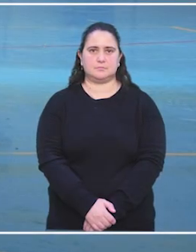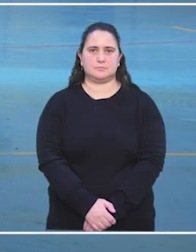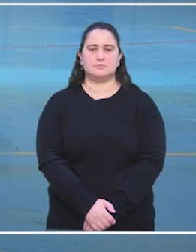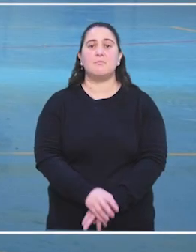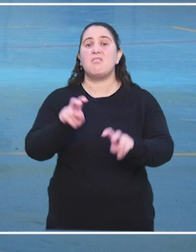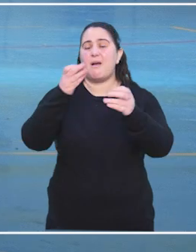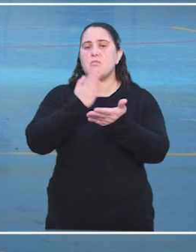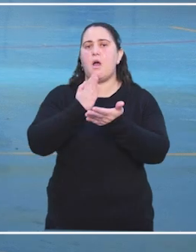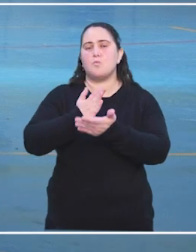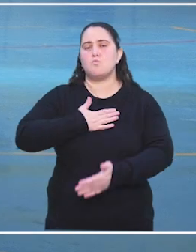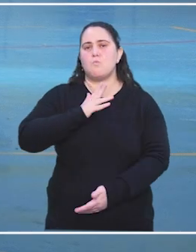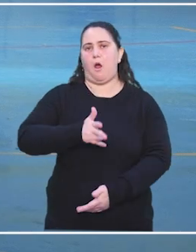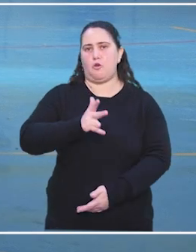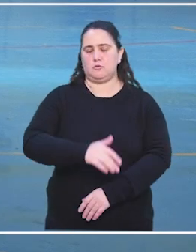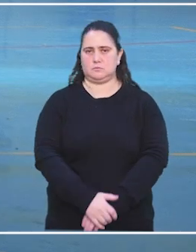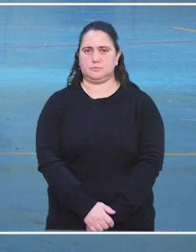Derechos humanos.